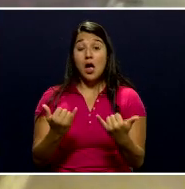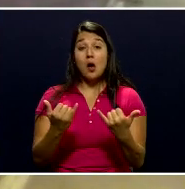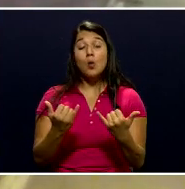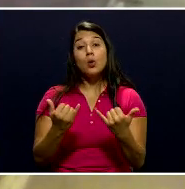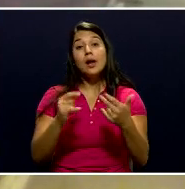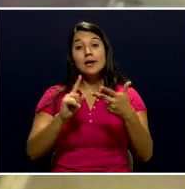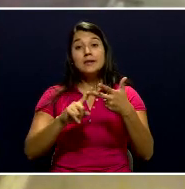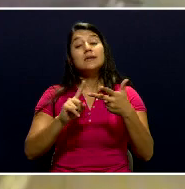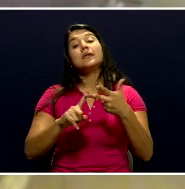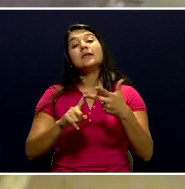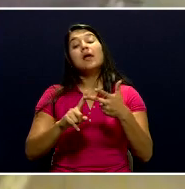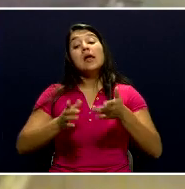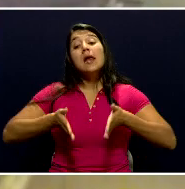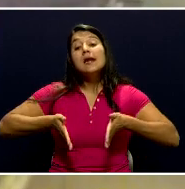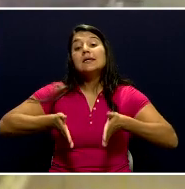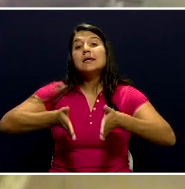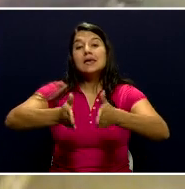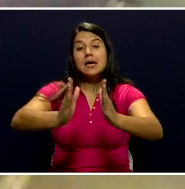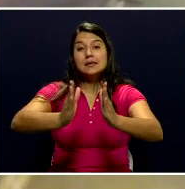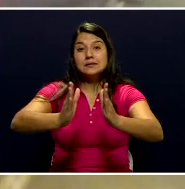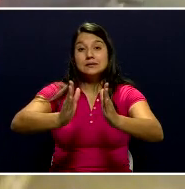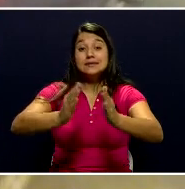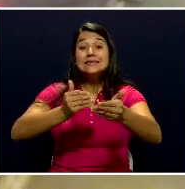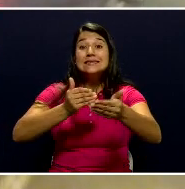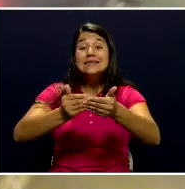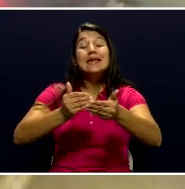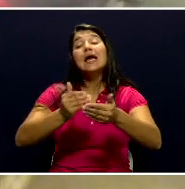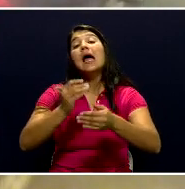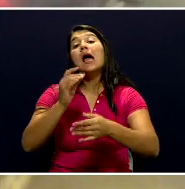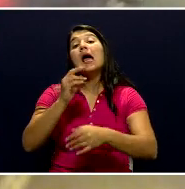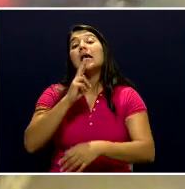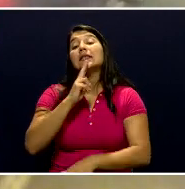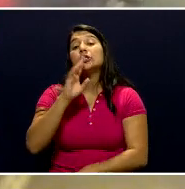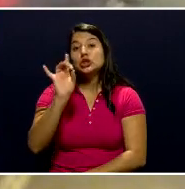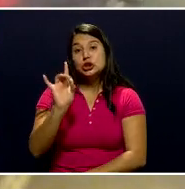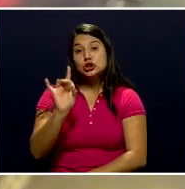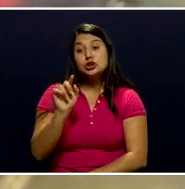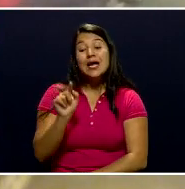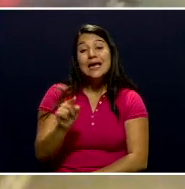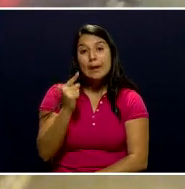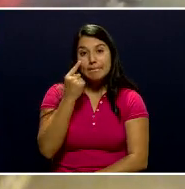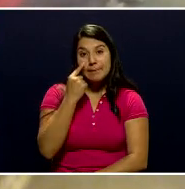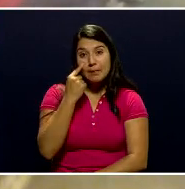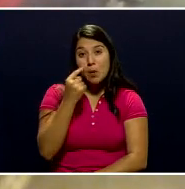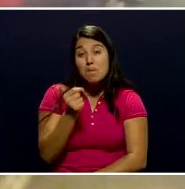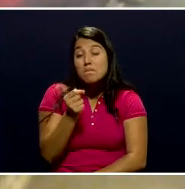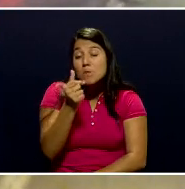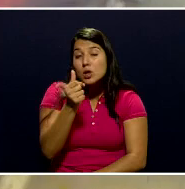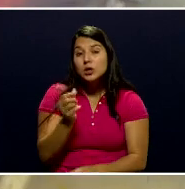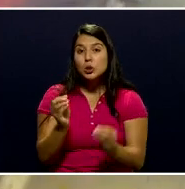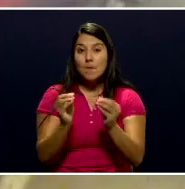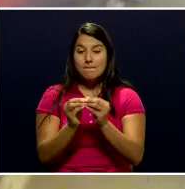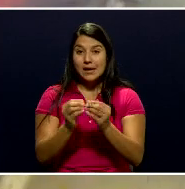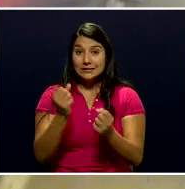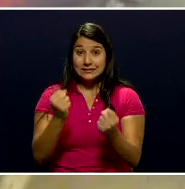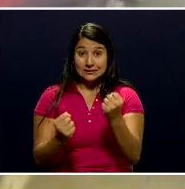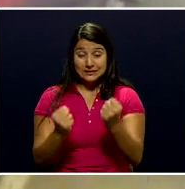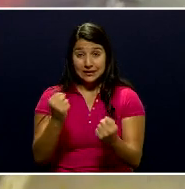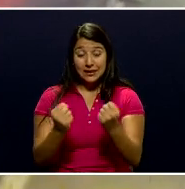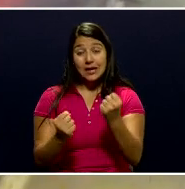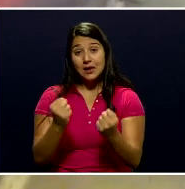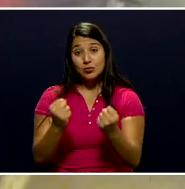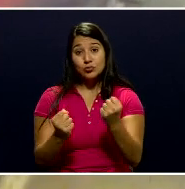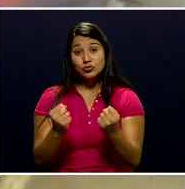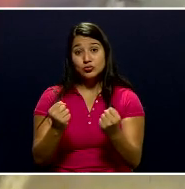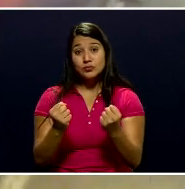hacia Circunvalación en el sector de Atillo 8, donde vemos un poquito más de tránsito.